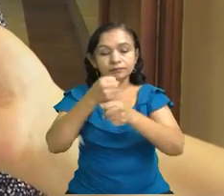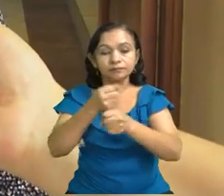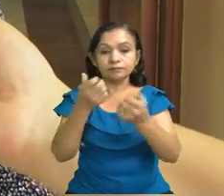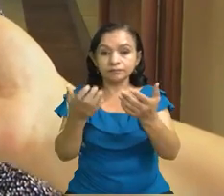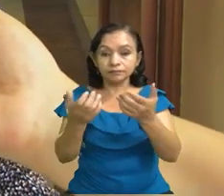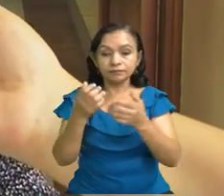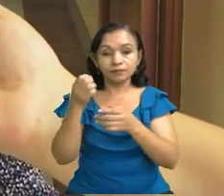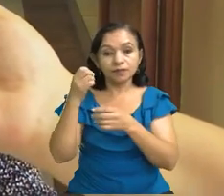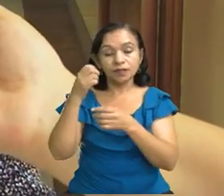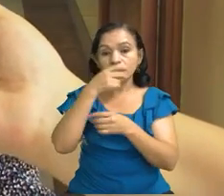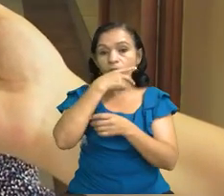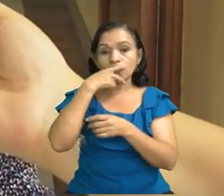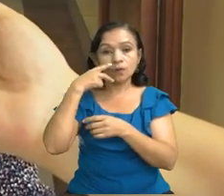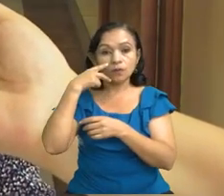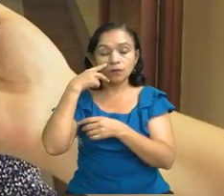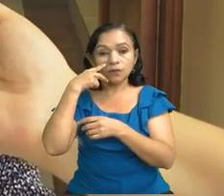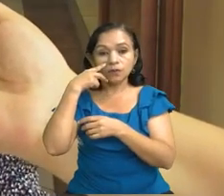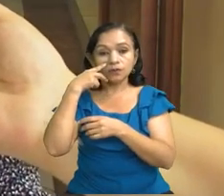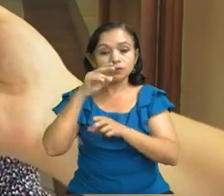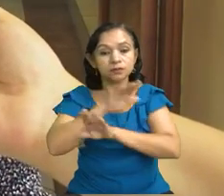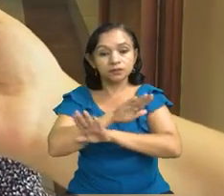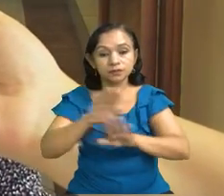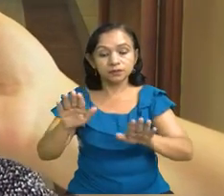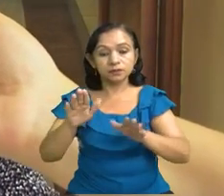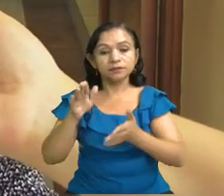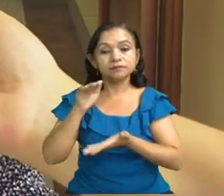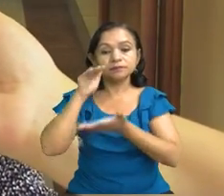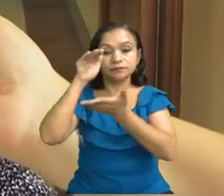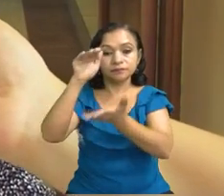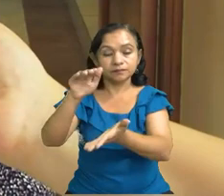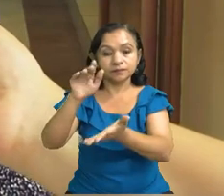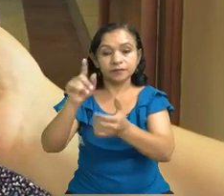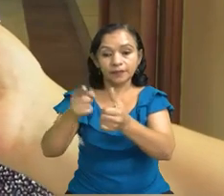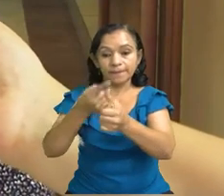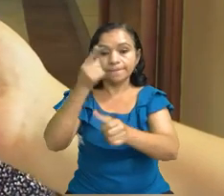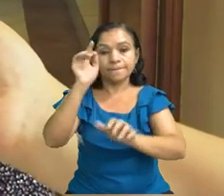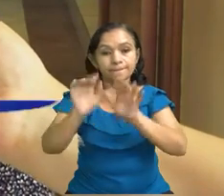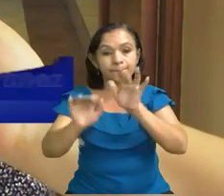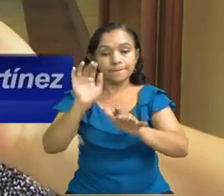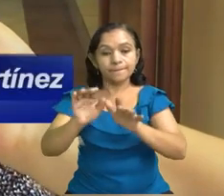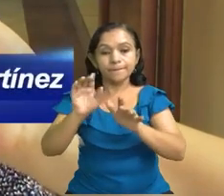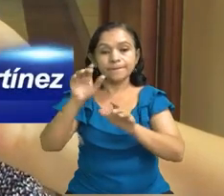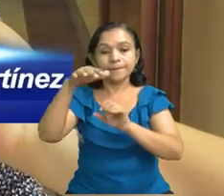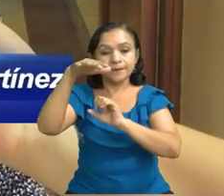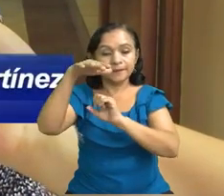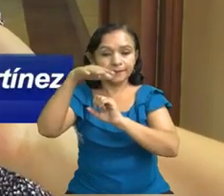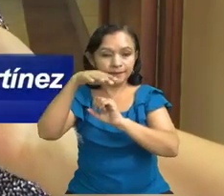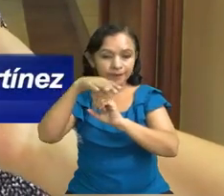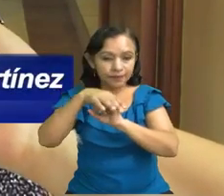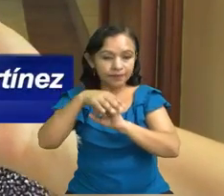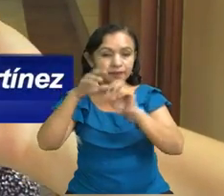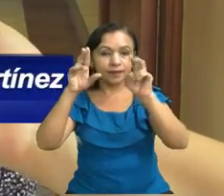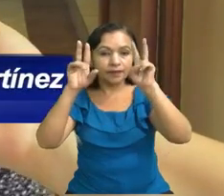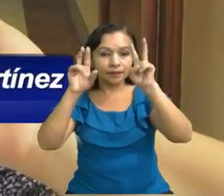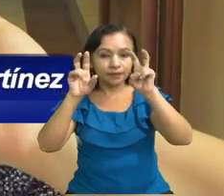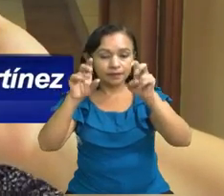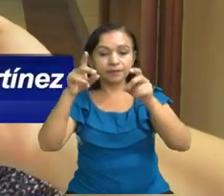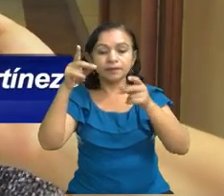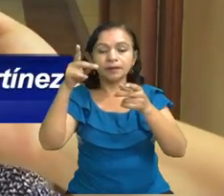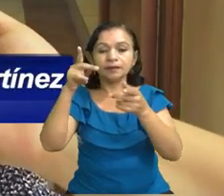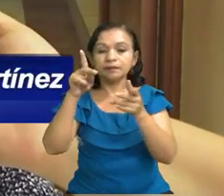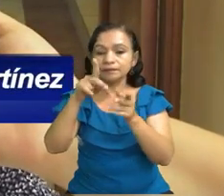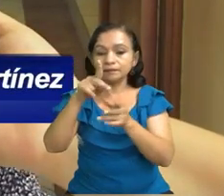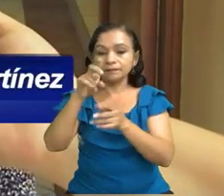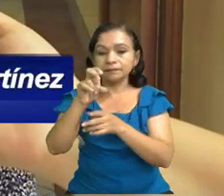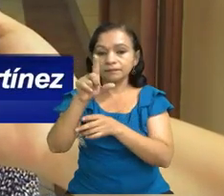que para junio de este año nosotros estaríamos ya presentando a primera secretaría el digesto en materia penal. Y nos